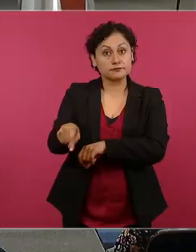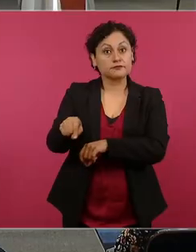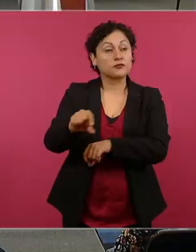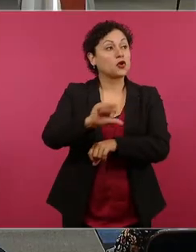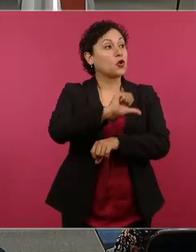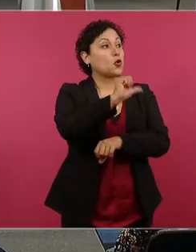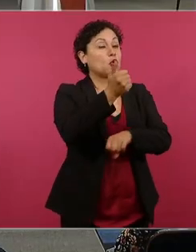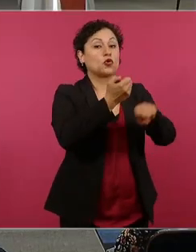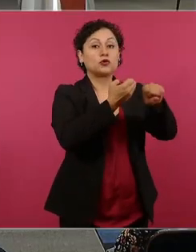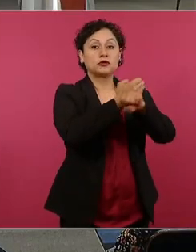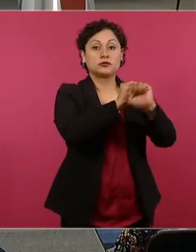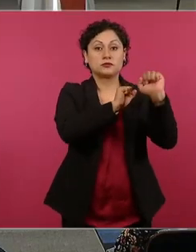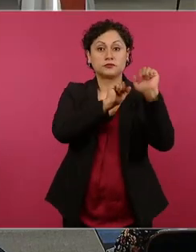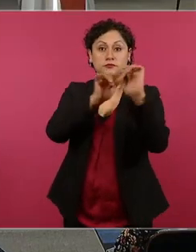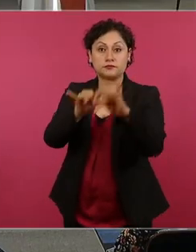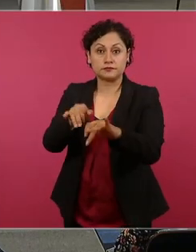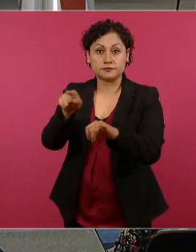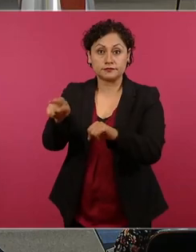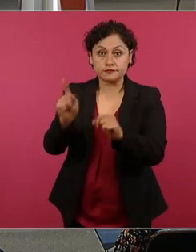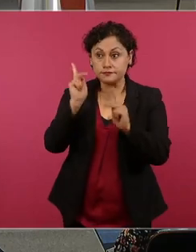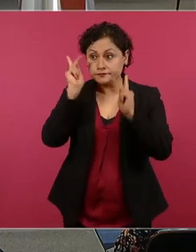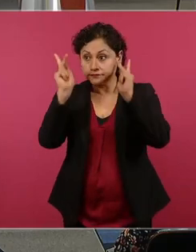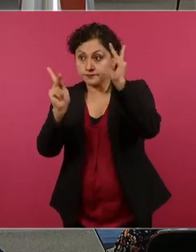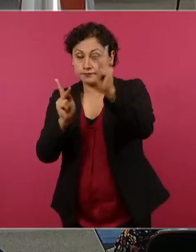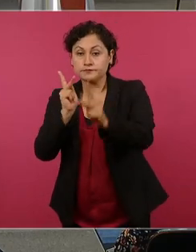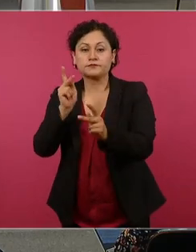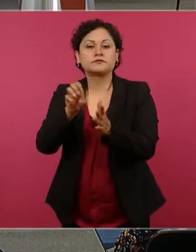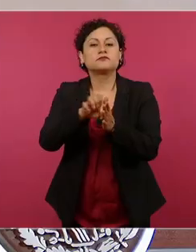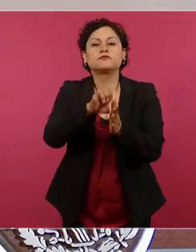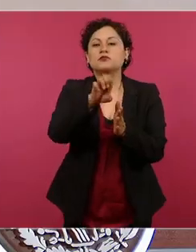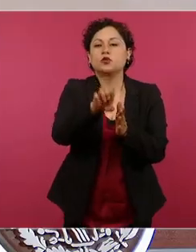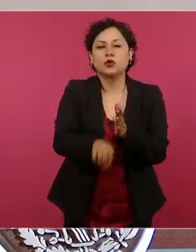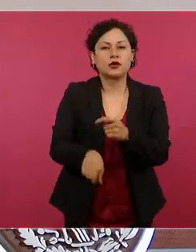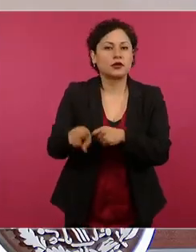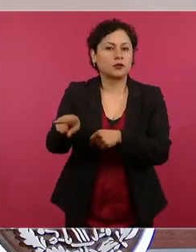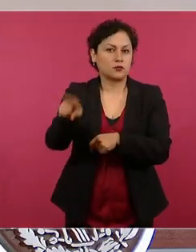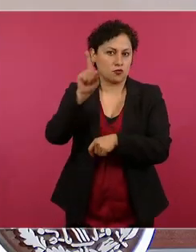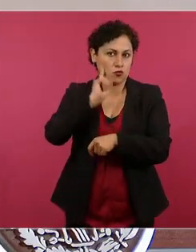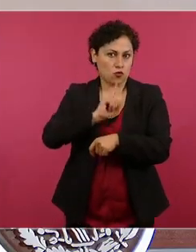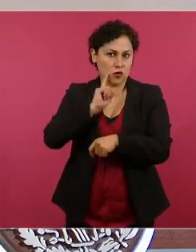los familiares que viven en Chiapas estén en constante